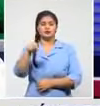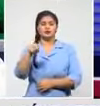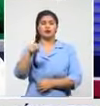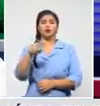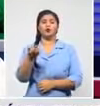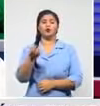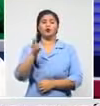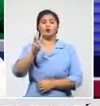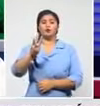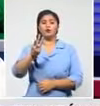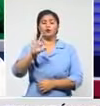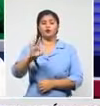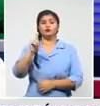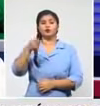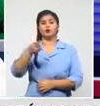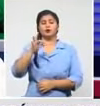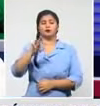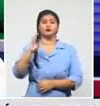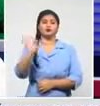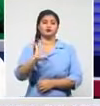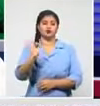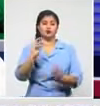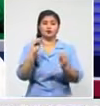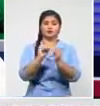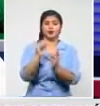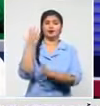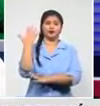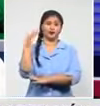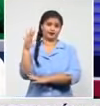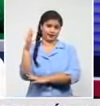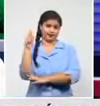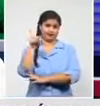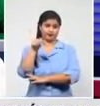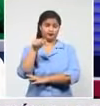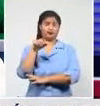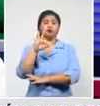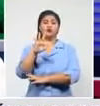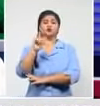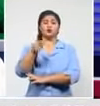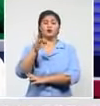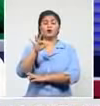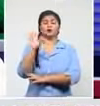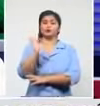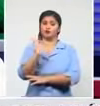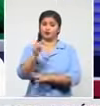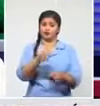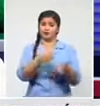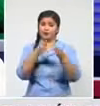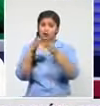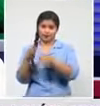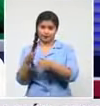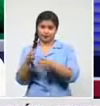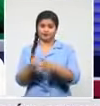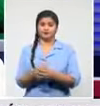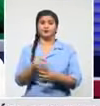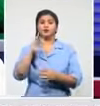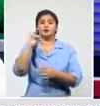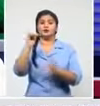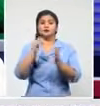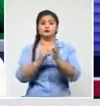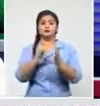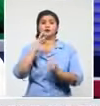8,8% tiene fuente de infección en el extranjero. En 12 de toda esta cifra de